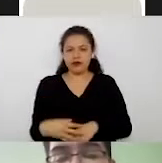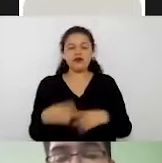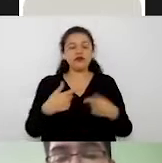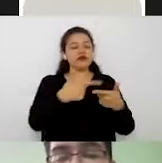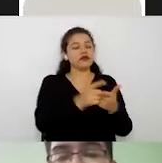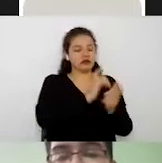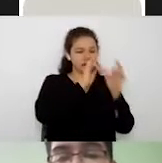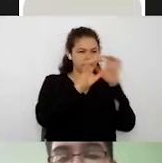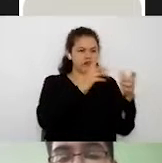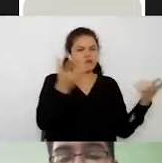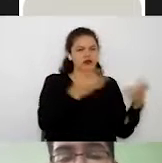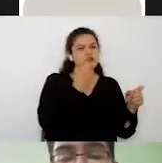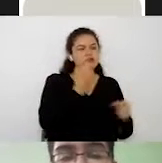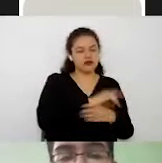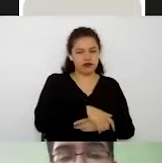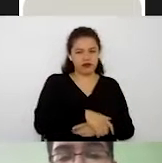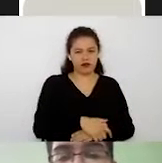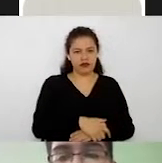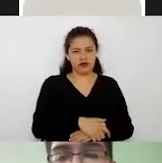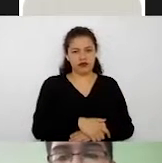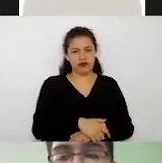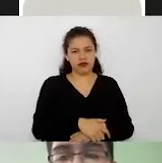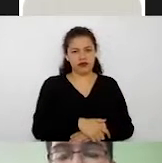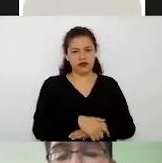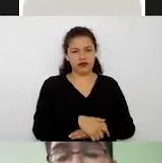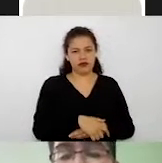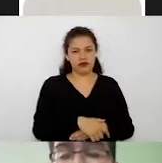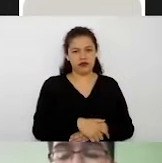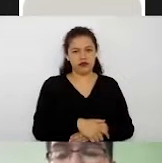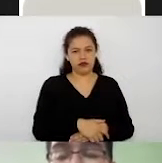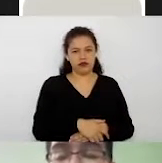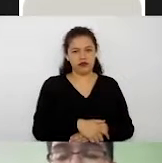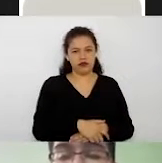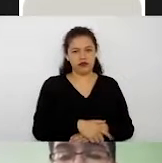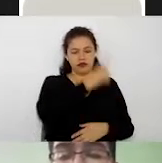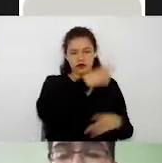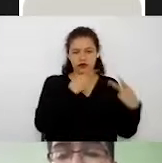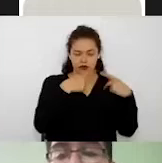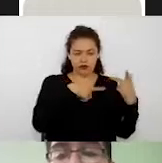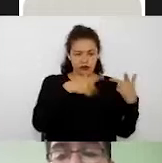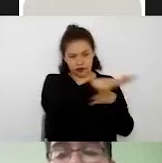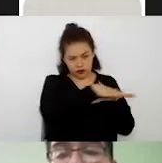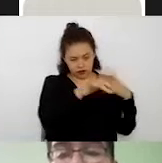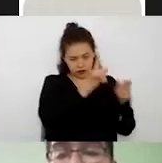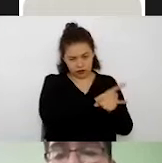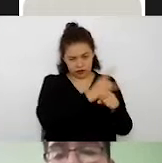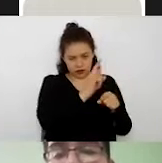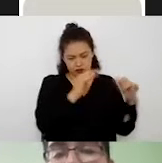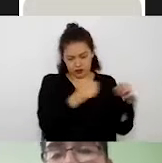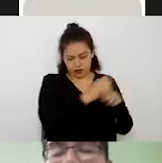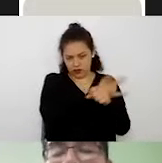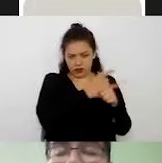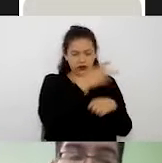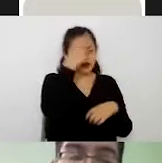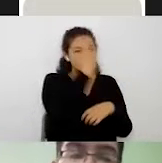muy importante, es darle a la población que va a intervenir en el simulacro las indicaciones de cuál va a